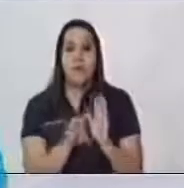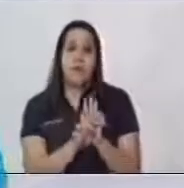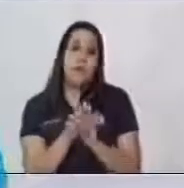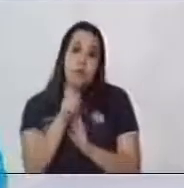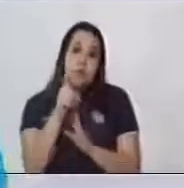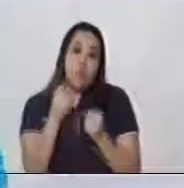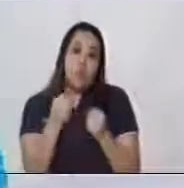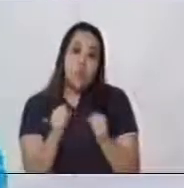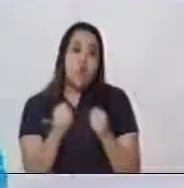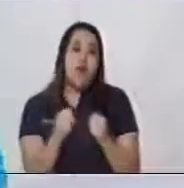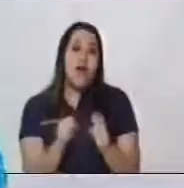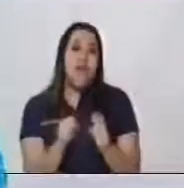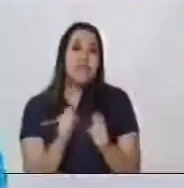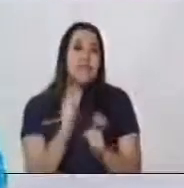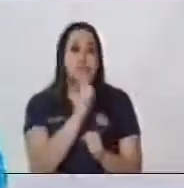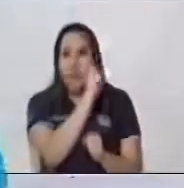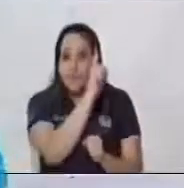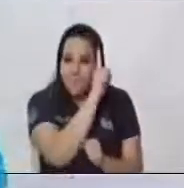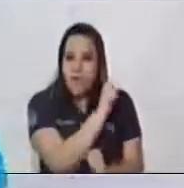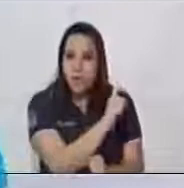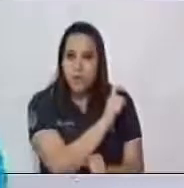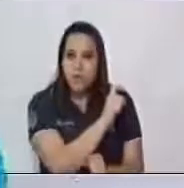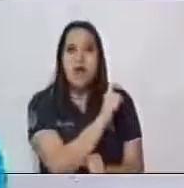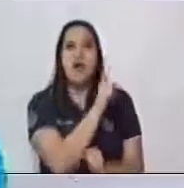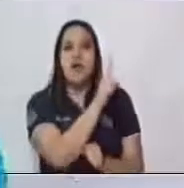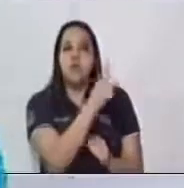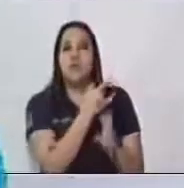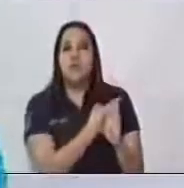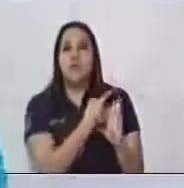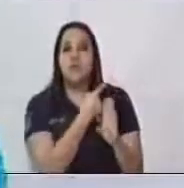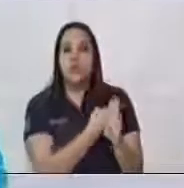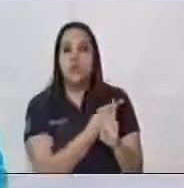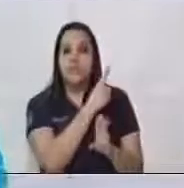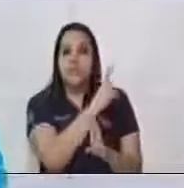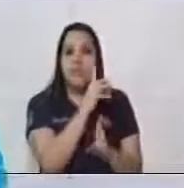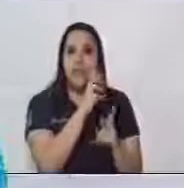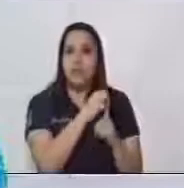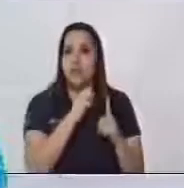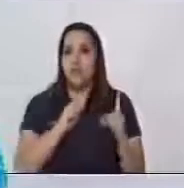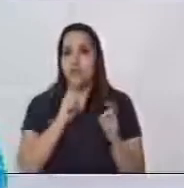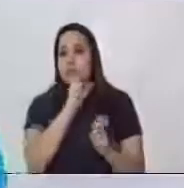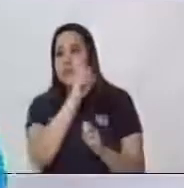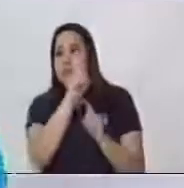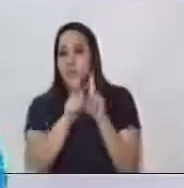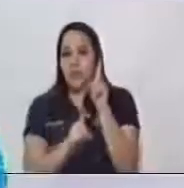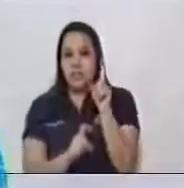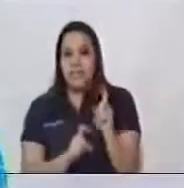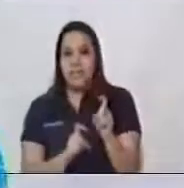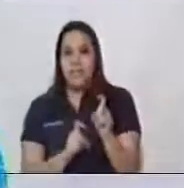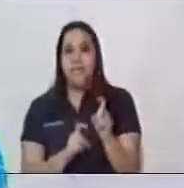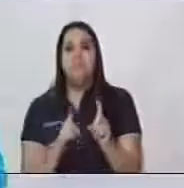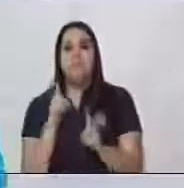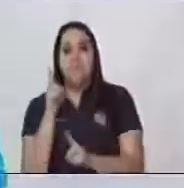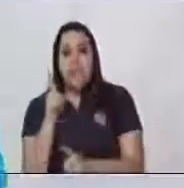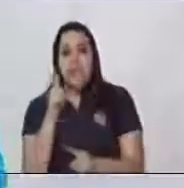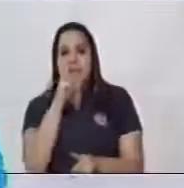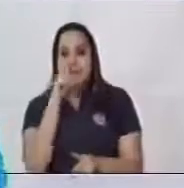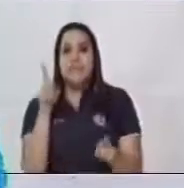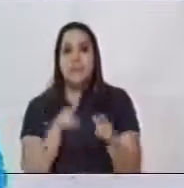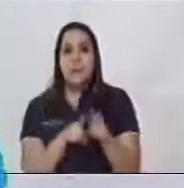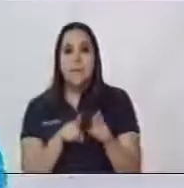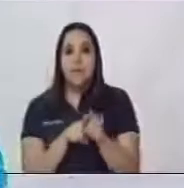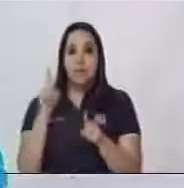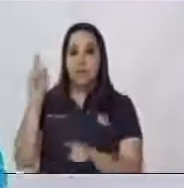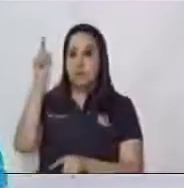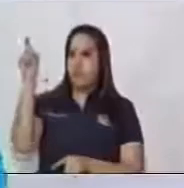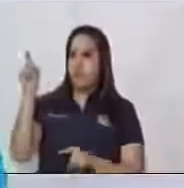realizas una pregunta, estás utilizando las oraciones interrogativas. Y pues estas también hacen uso de los